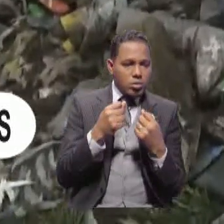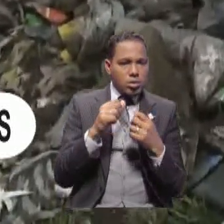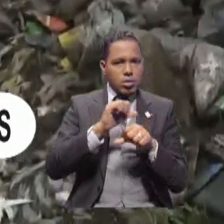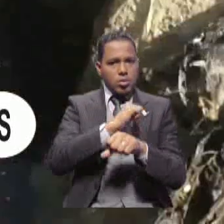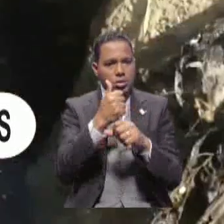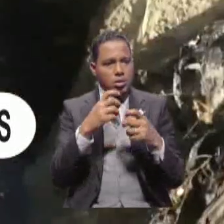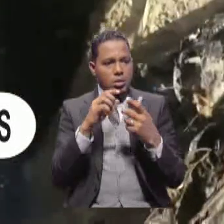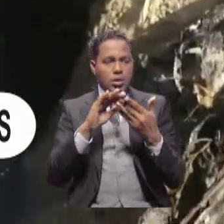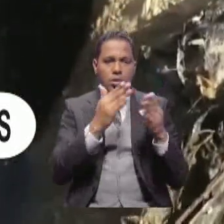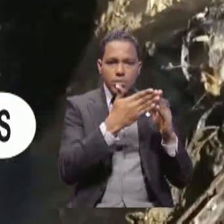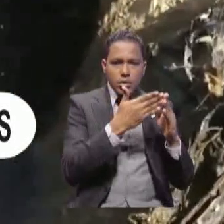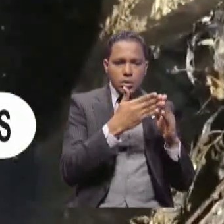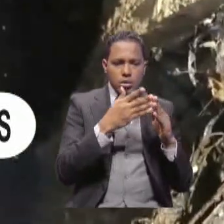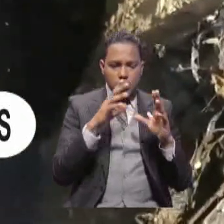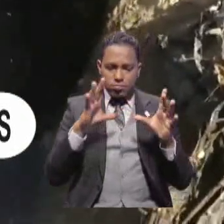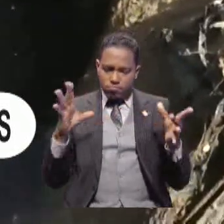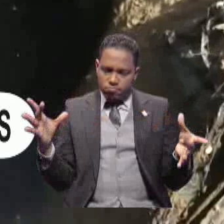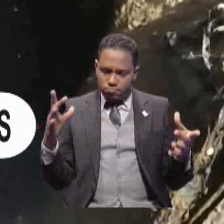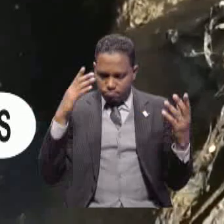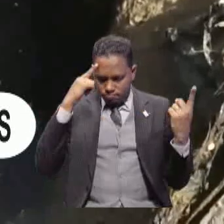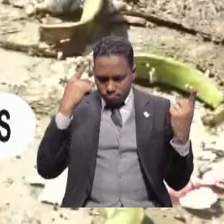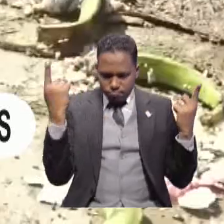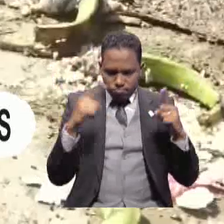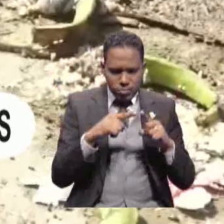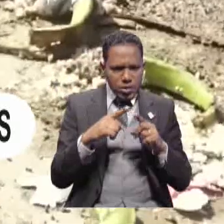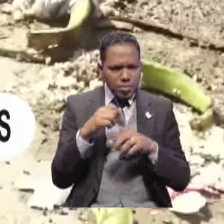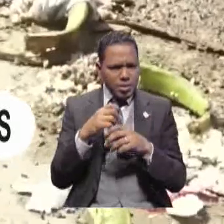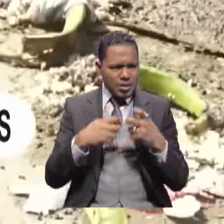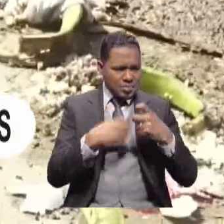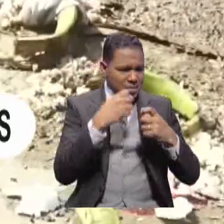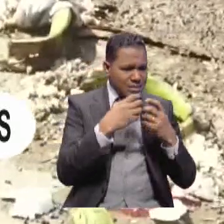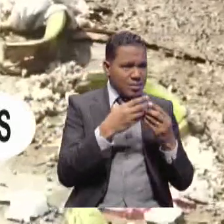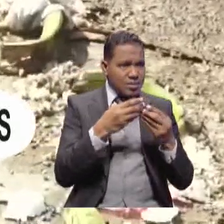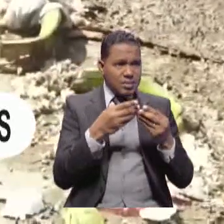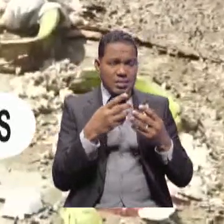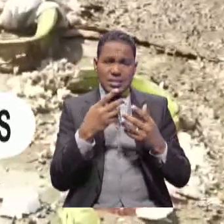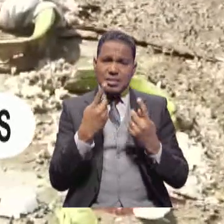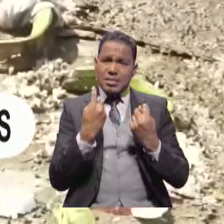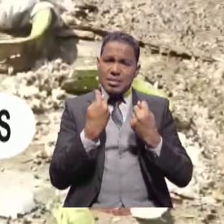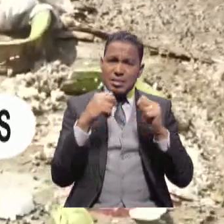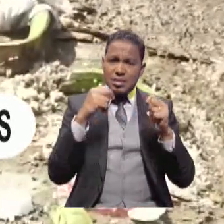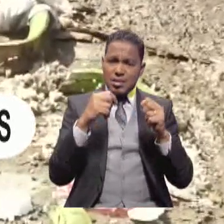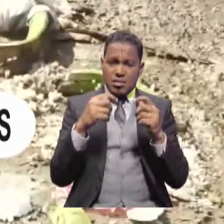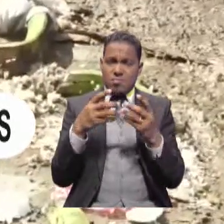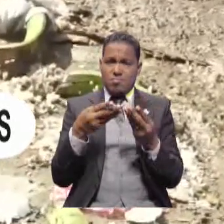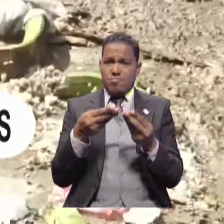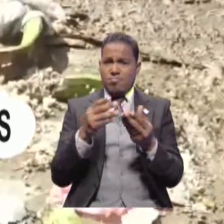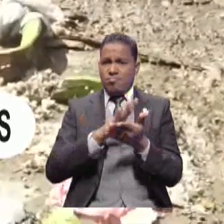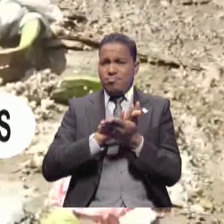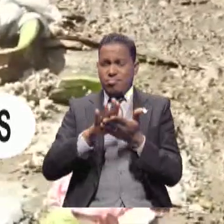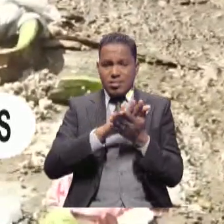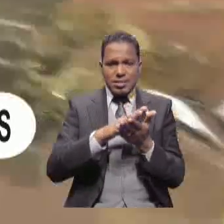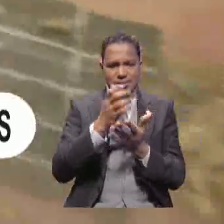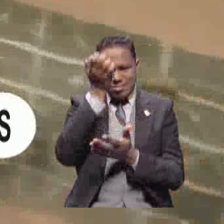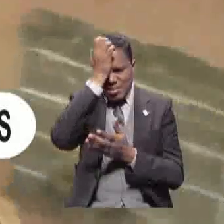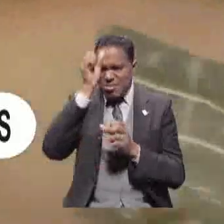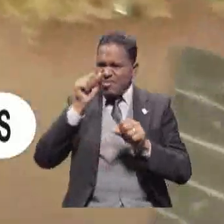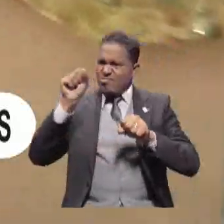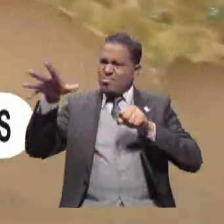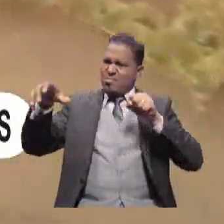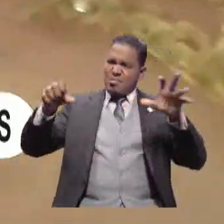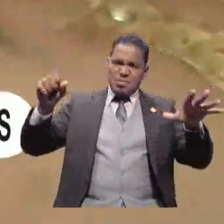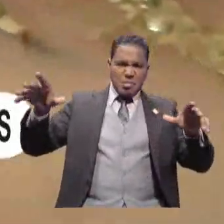aunados en pro de erradicar este mal que están viendo ustedes allí en pantalla la basura porquier las calles